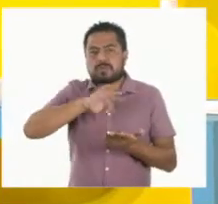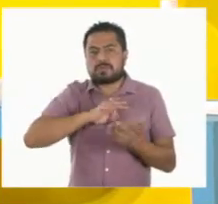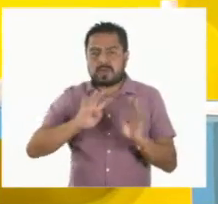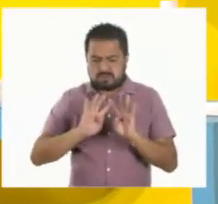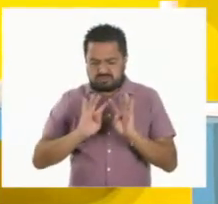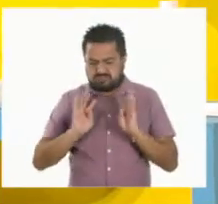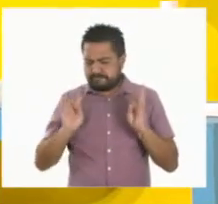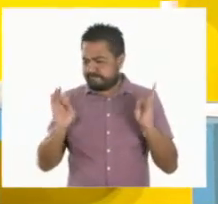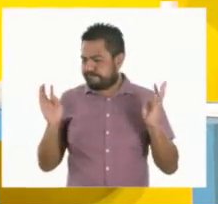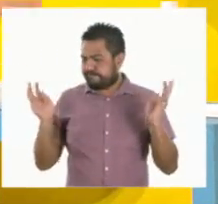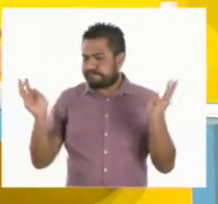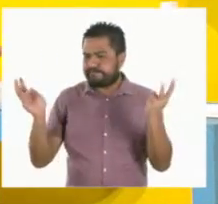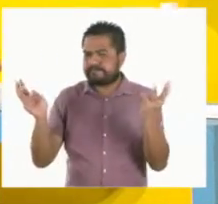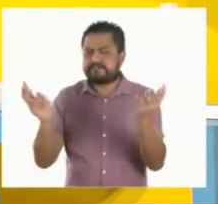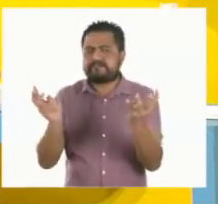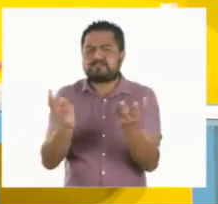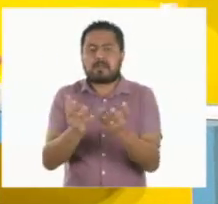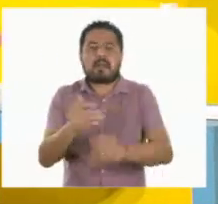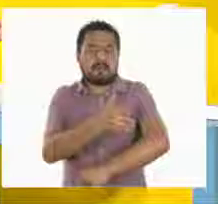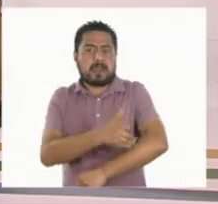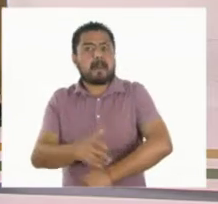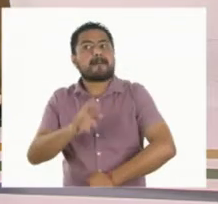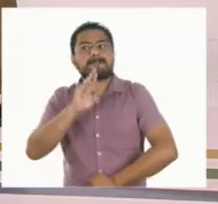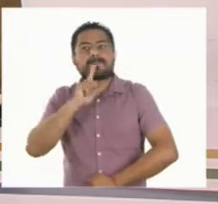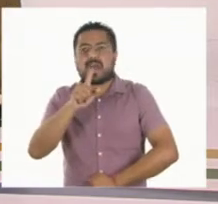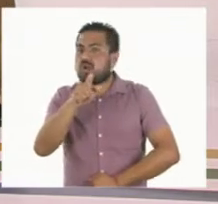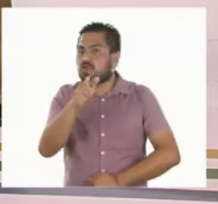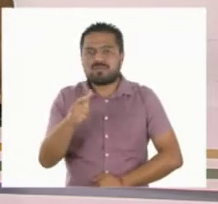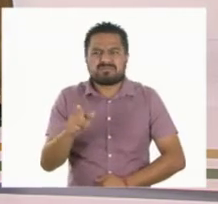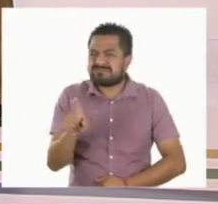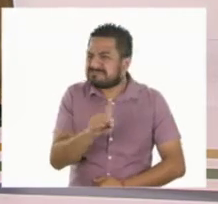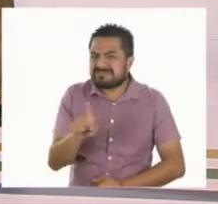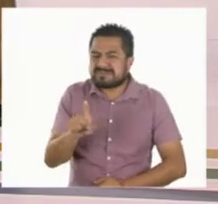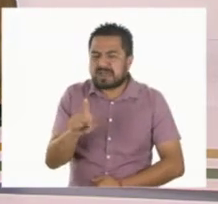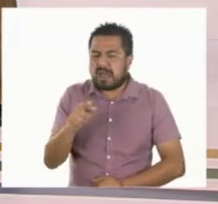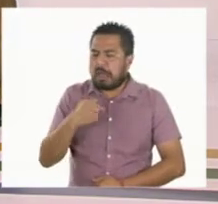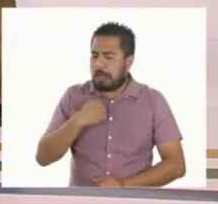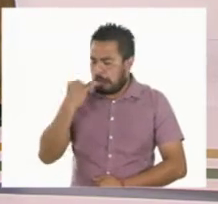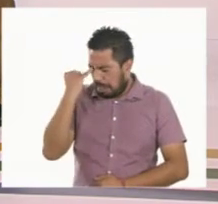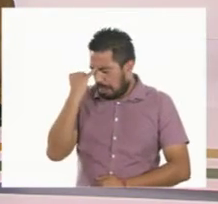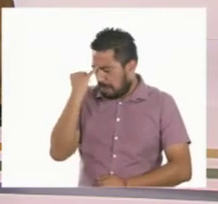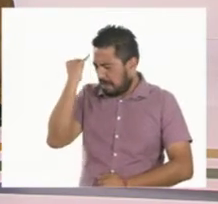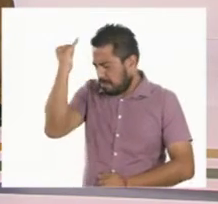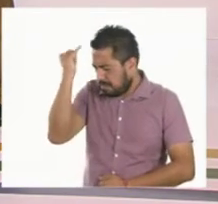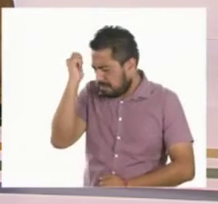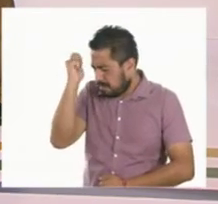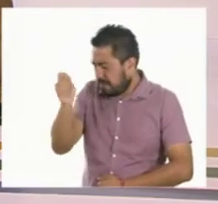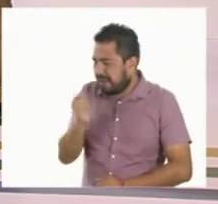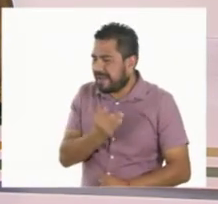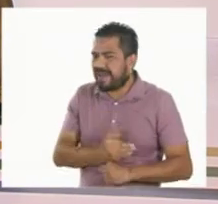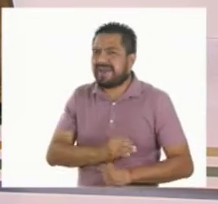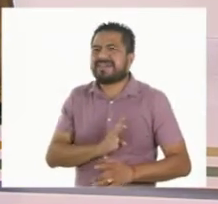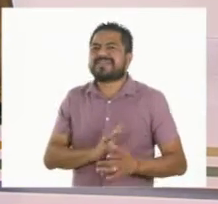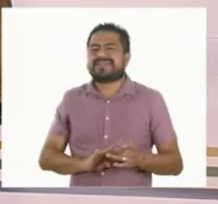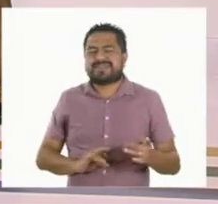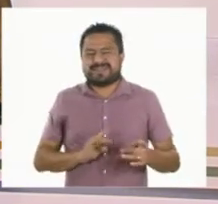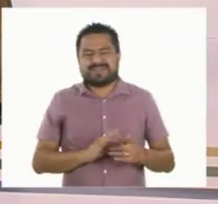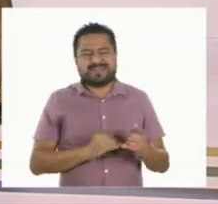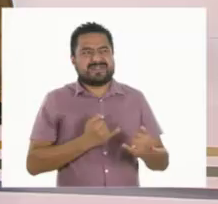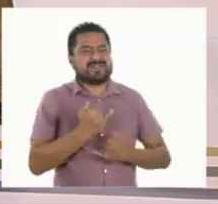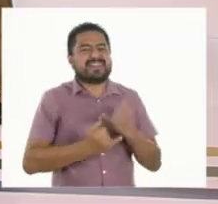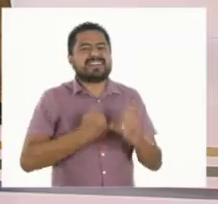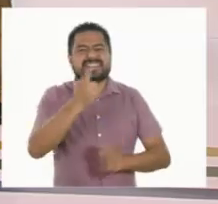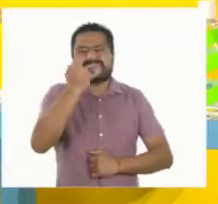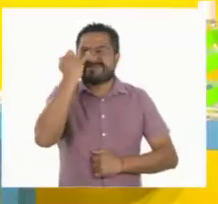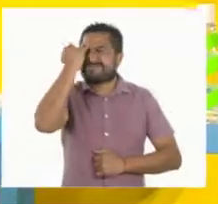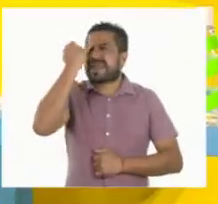varias personas o con su familia, mucho mejor. Mucho mejor. Pero si no, vamos a usar la imaginación de la que tanto hablábamos en el juego para imaginar que